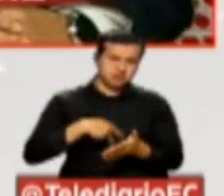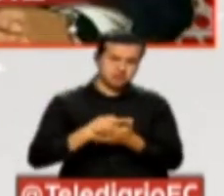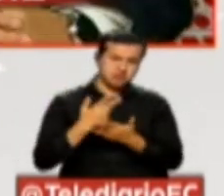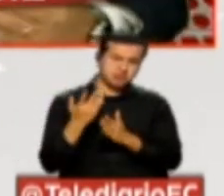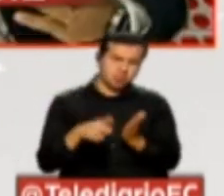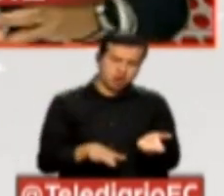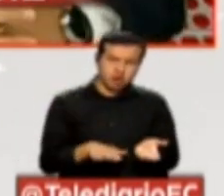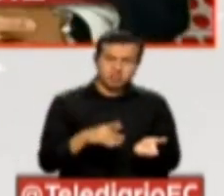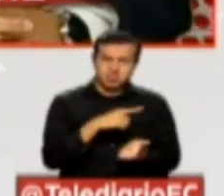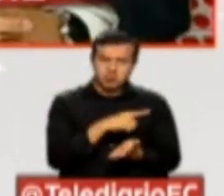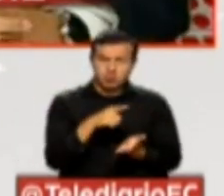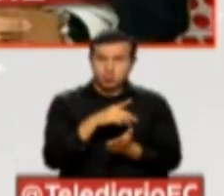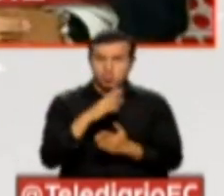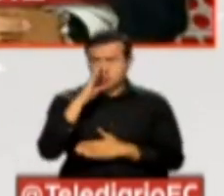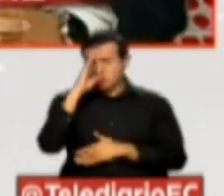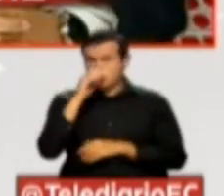matar.